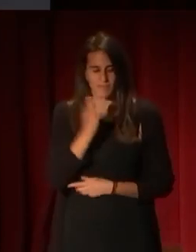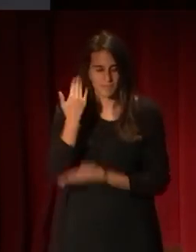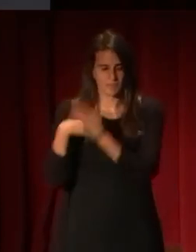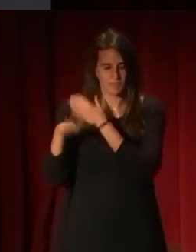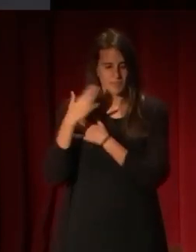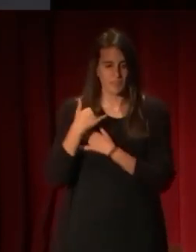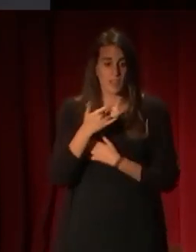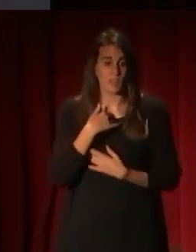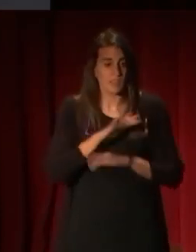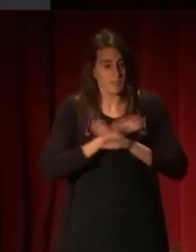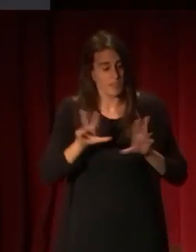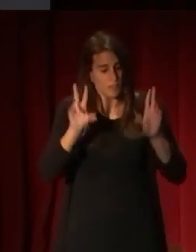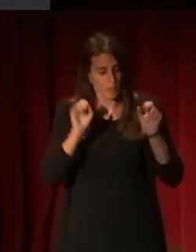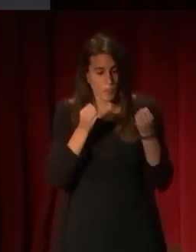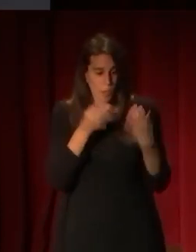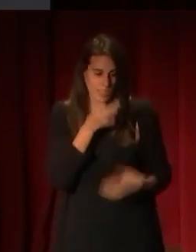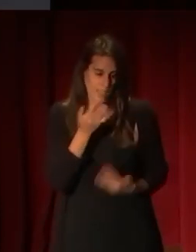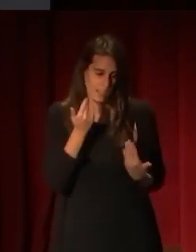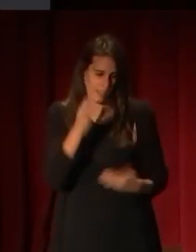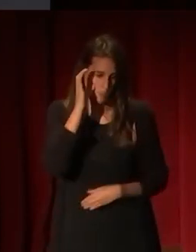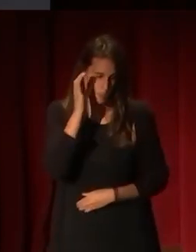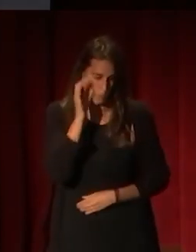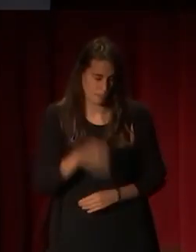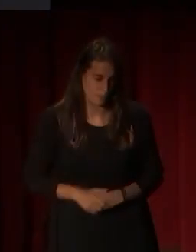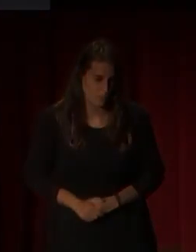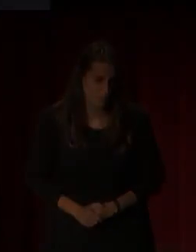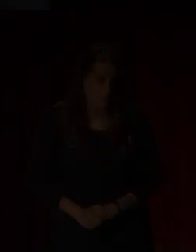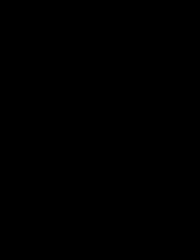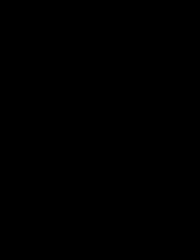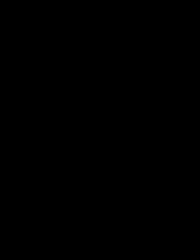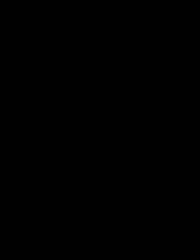les deseo muy buenas tardes y les agradezco su atención muchas gracias